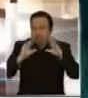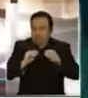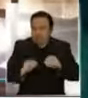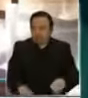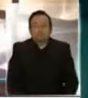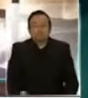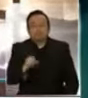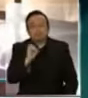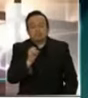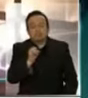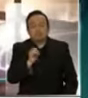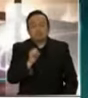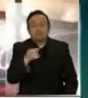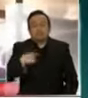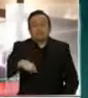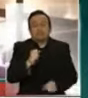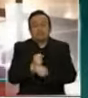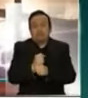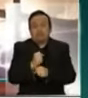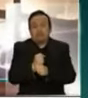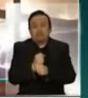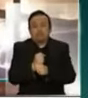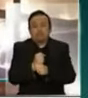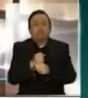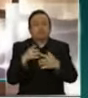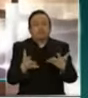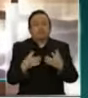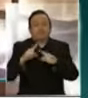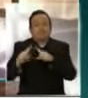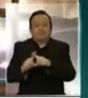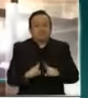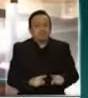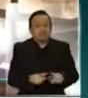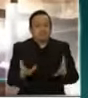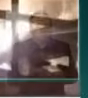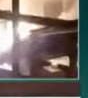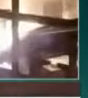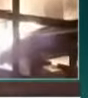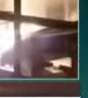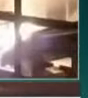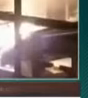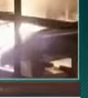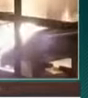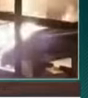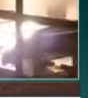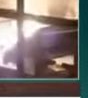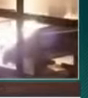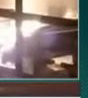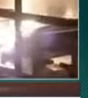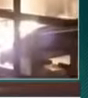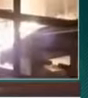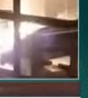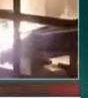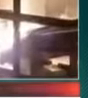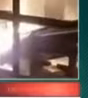Sí, mira, nosotros estamos trabajando desde las 6 de la mañana en distintas partes de la comuna. Y al